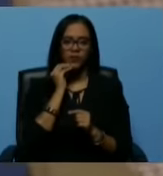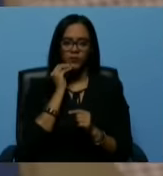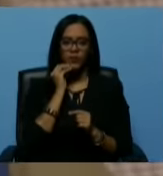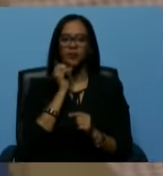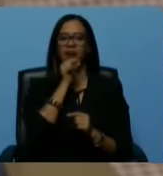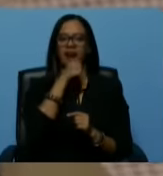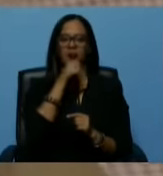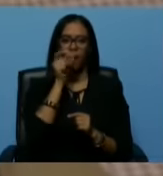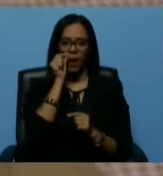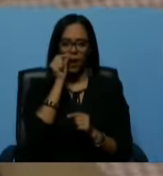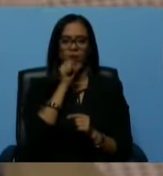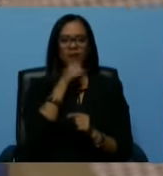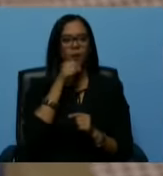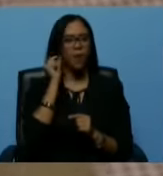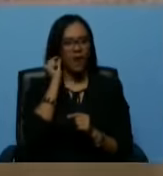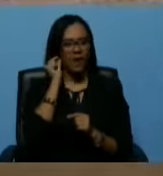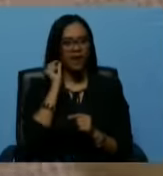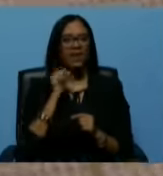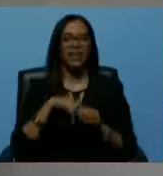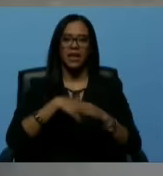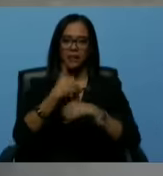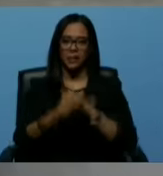abuelas. El plan de las 7T,